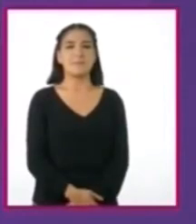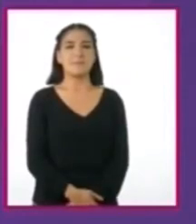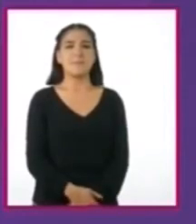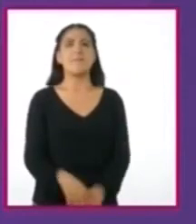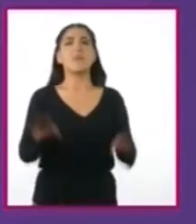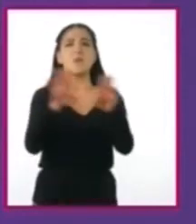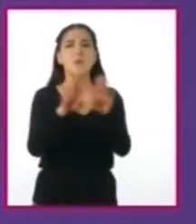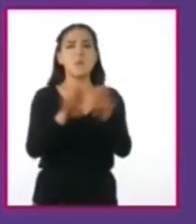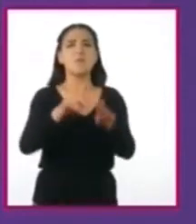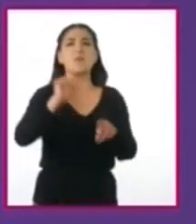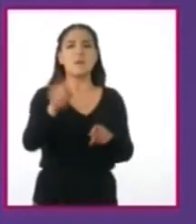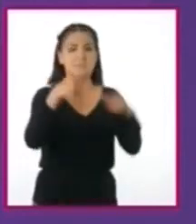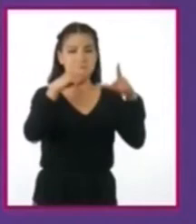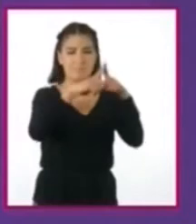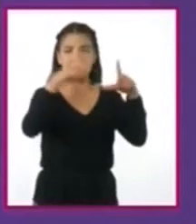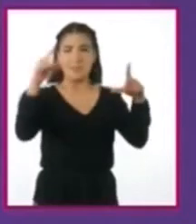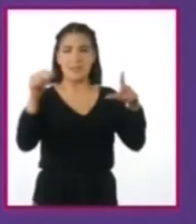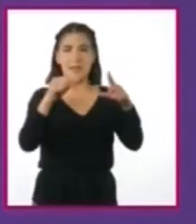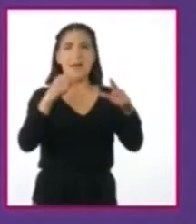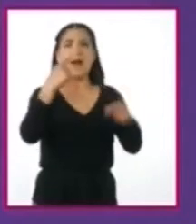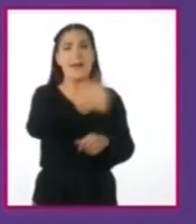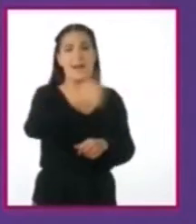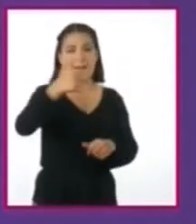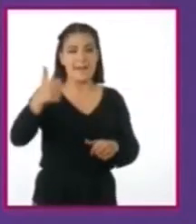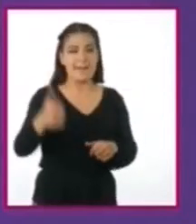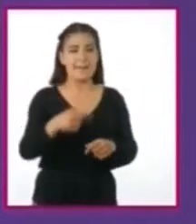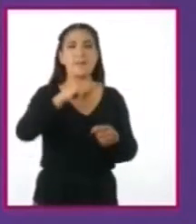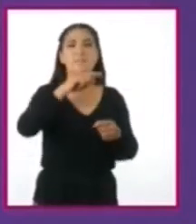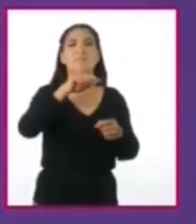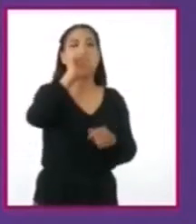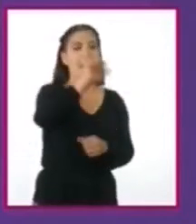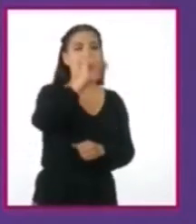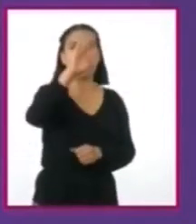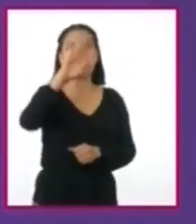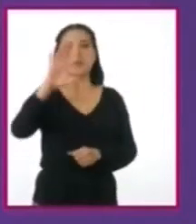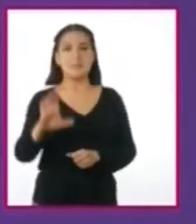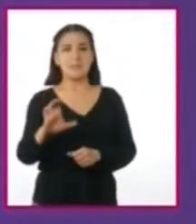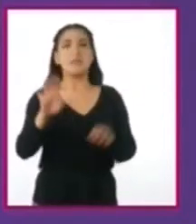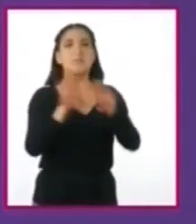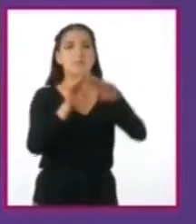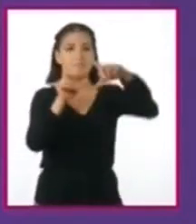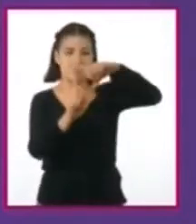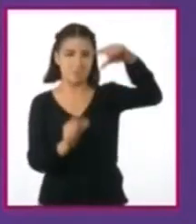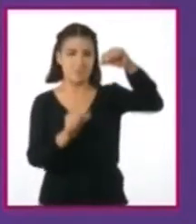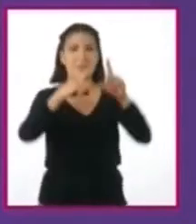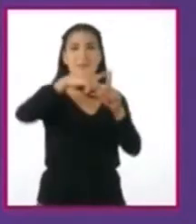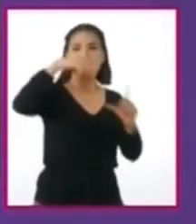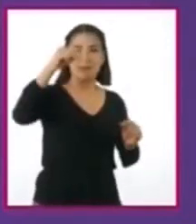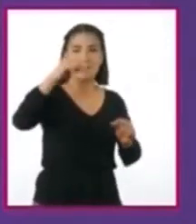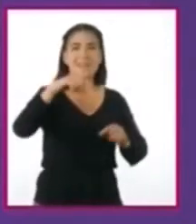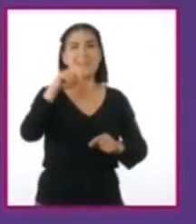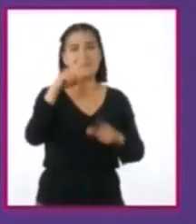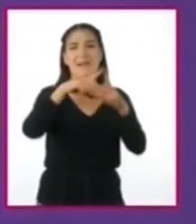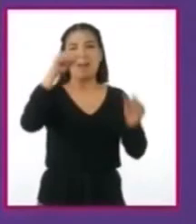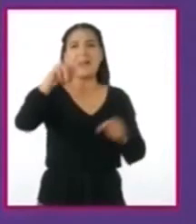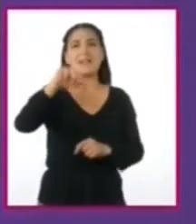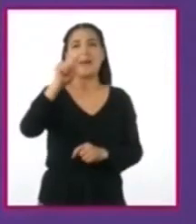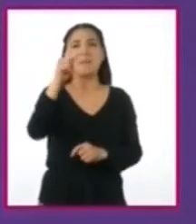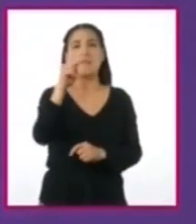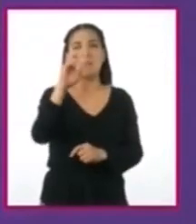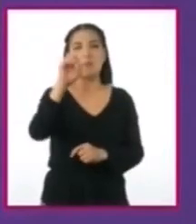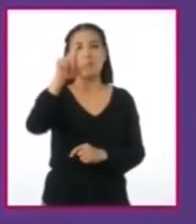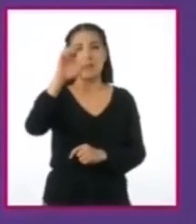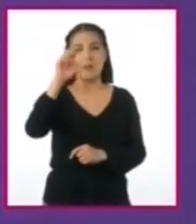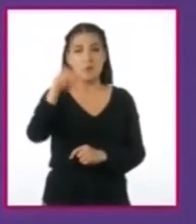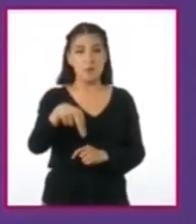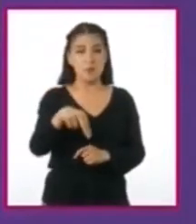¿Cómo son los triángulos equiláteros de cada lado del triángulo ABC con el triángulo de Napoleón, DEF?